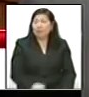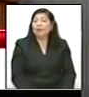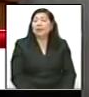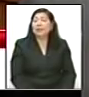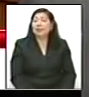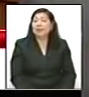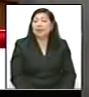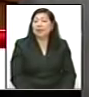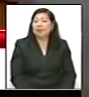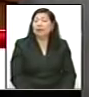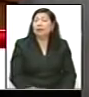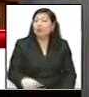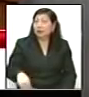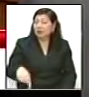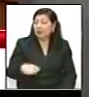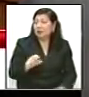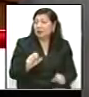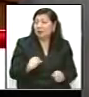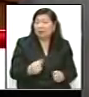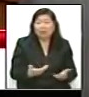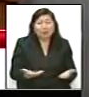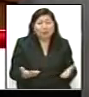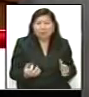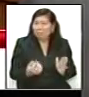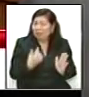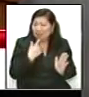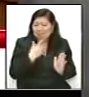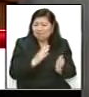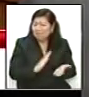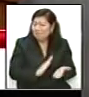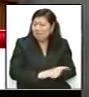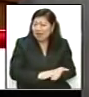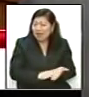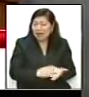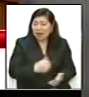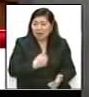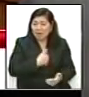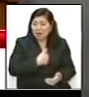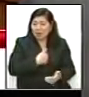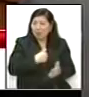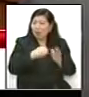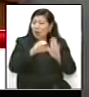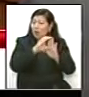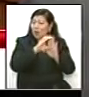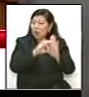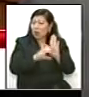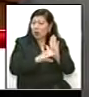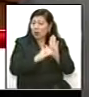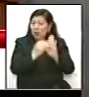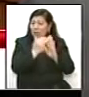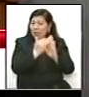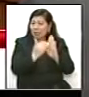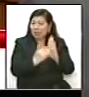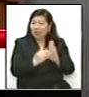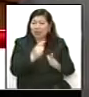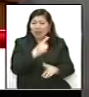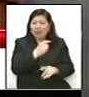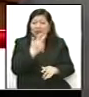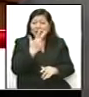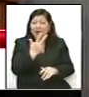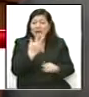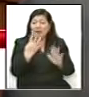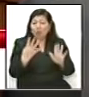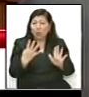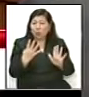respecto que nosotros consideramos que no es legal, porque la propia Constitución, en el artículo 139,